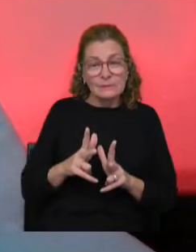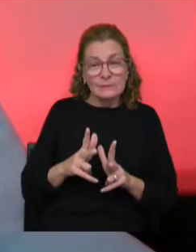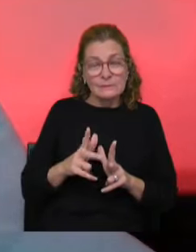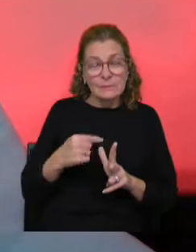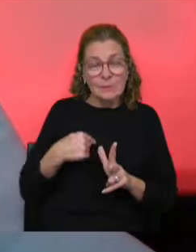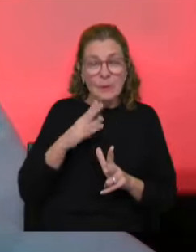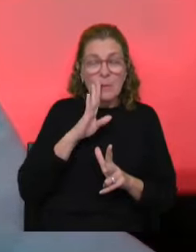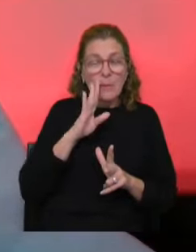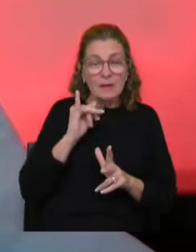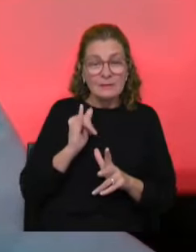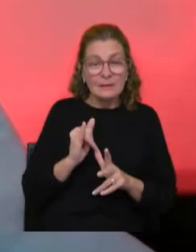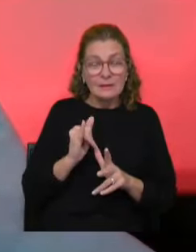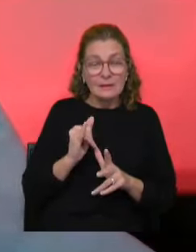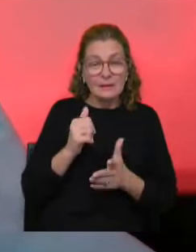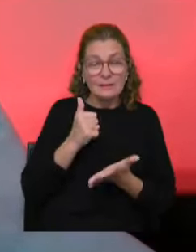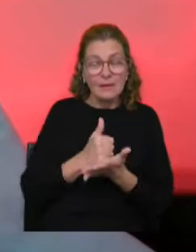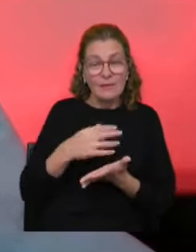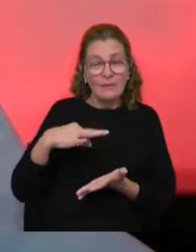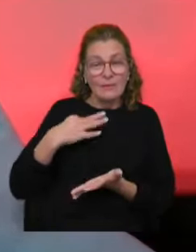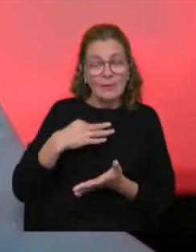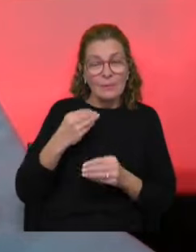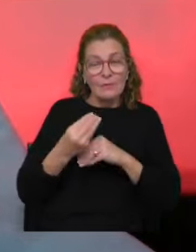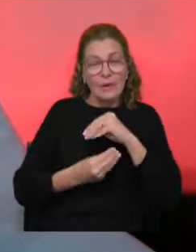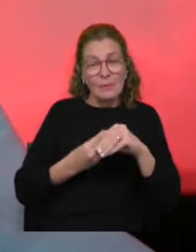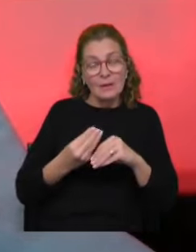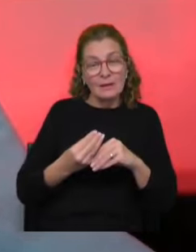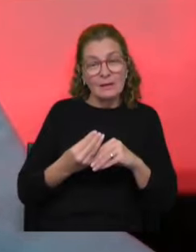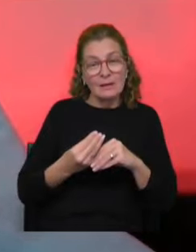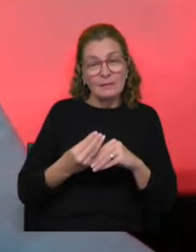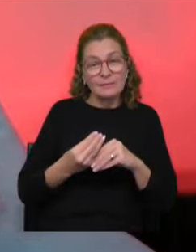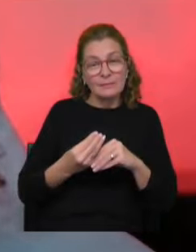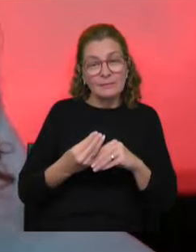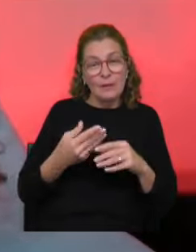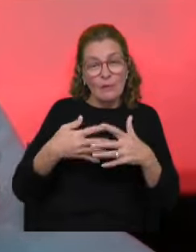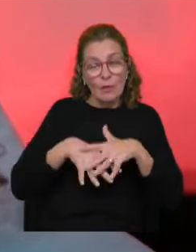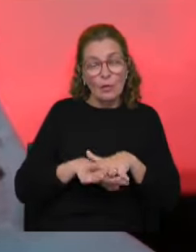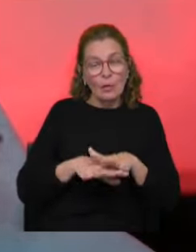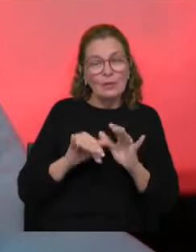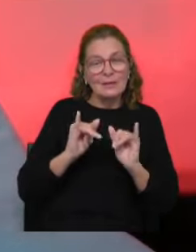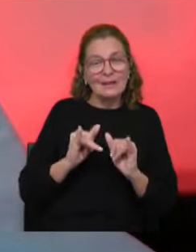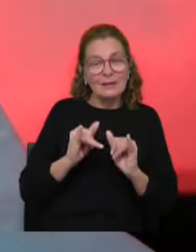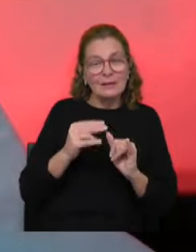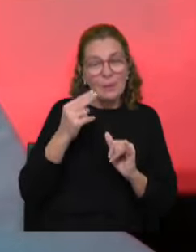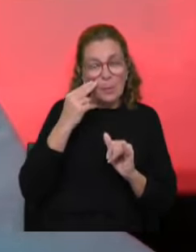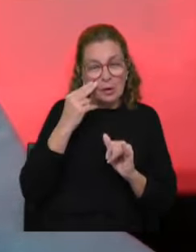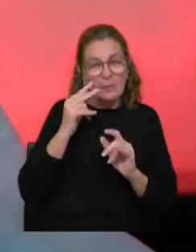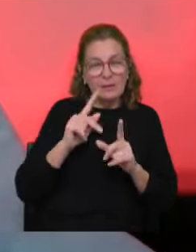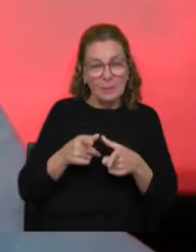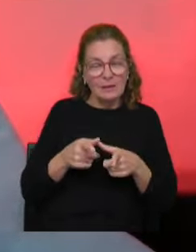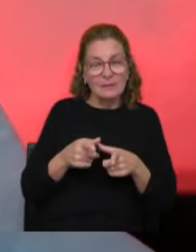mi madre sí estaba viva. Mi familia se involucró y fue víctima también. O